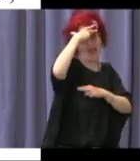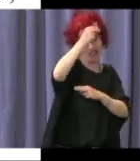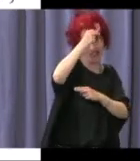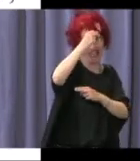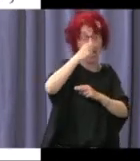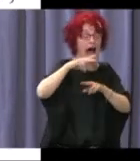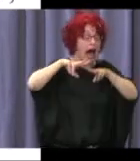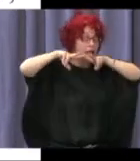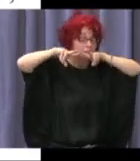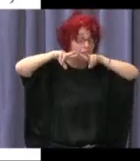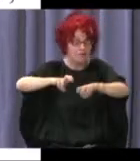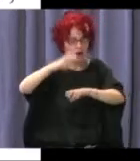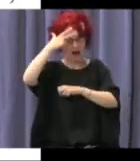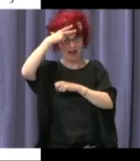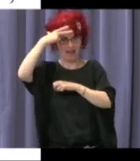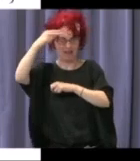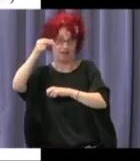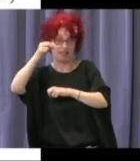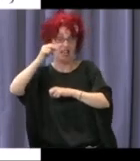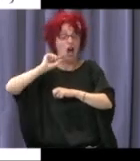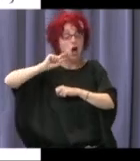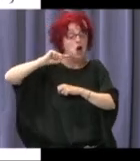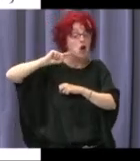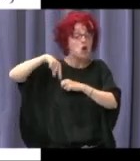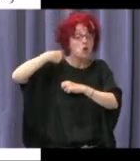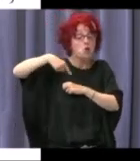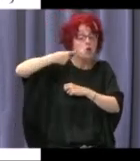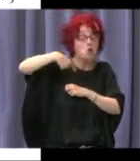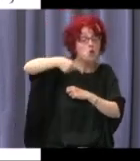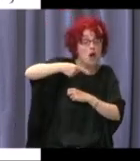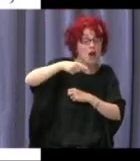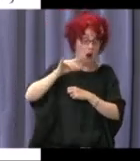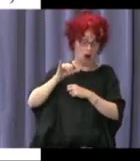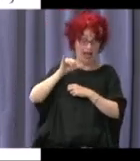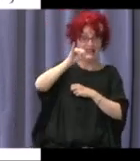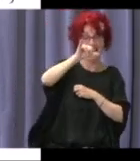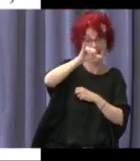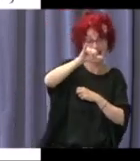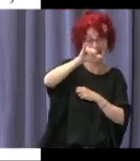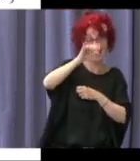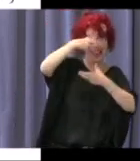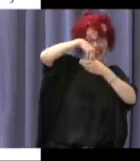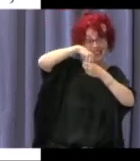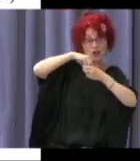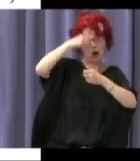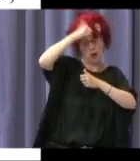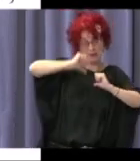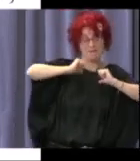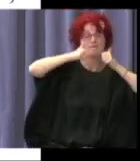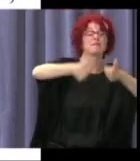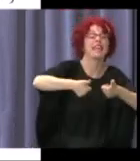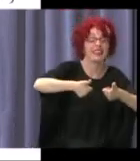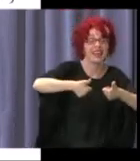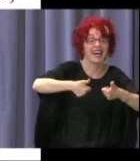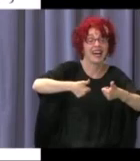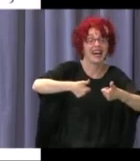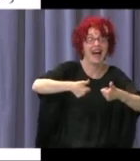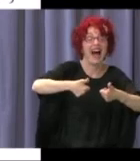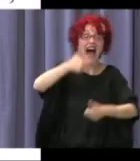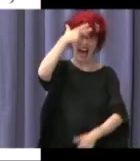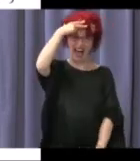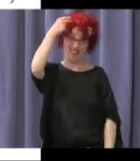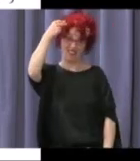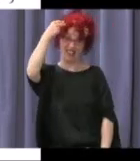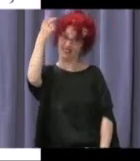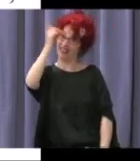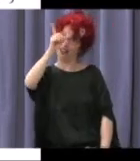había azafatas. Luego se incorporaron los hombres a los que no se les llamó en principio azafatos. Se les llamó auxiliar de vuelo. Luego